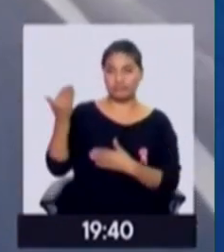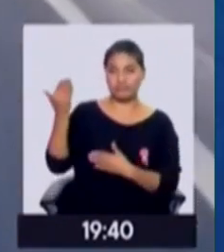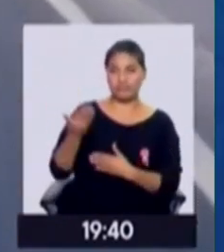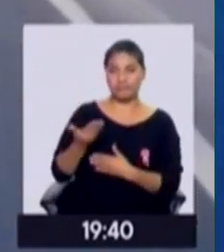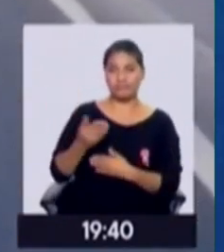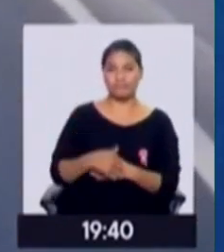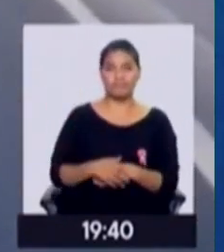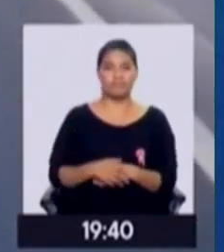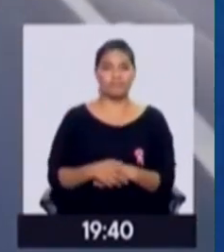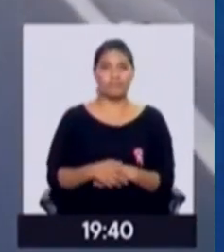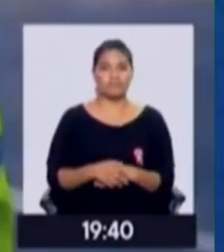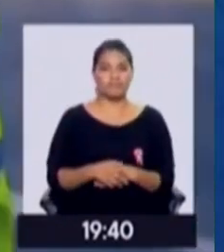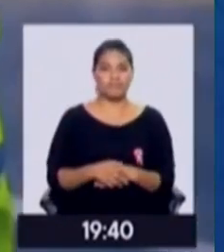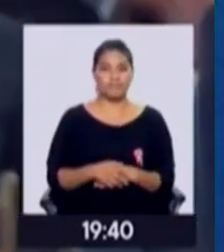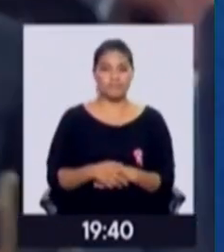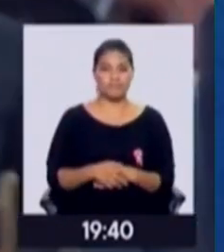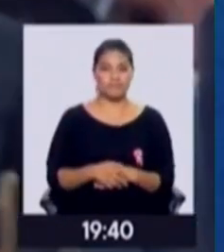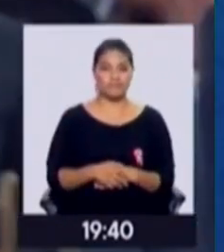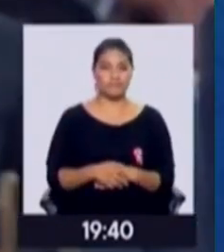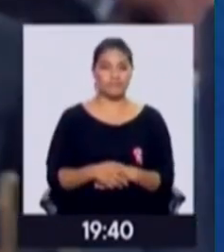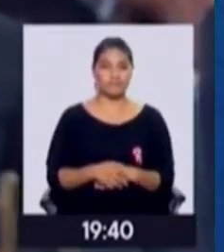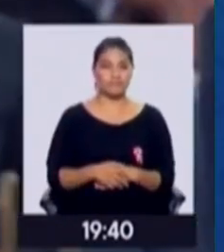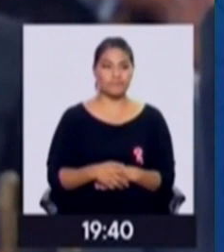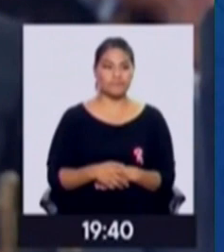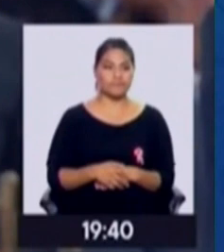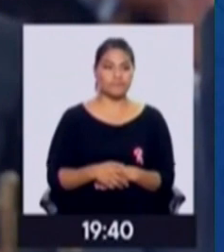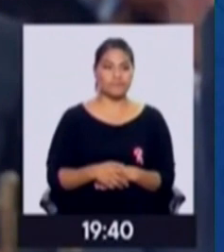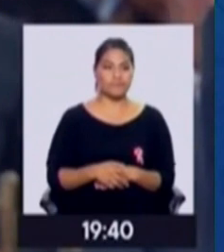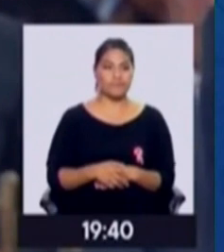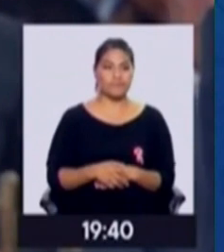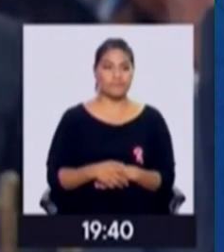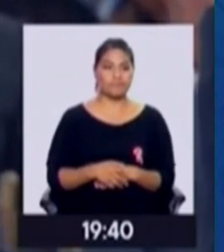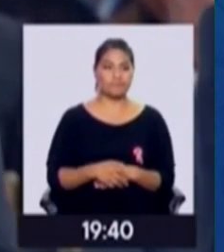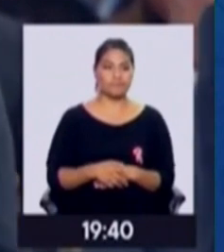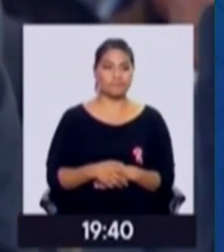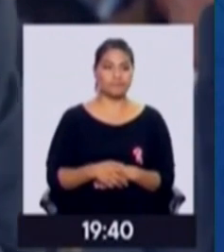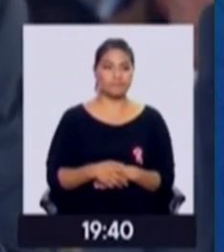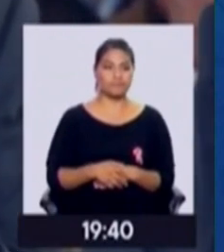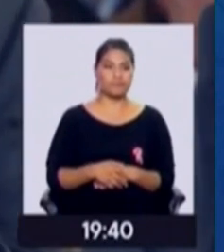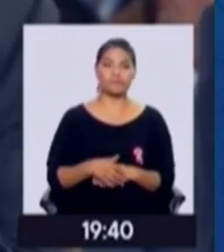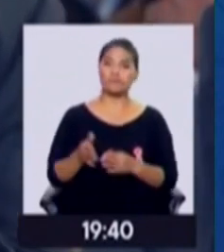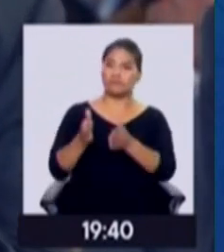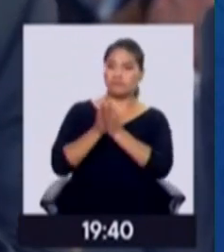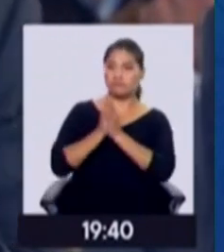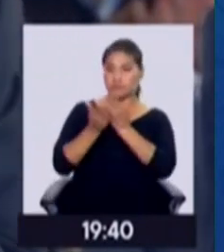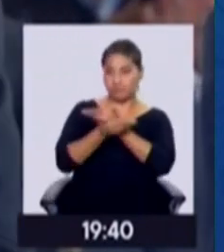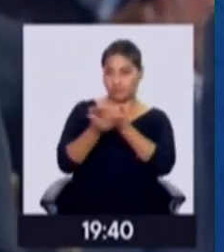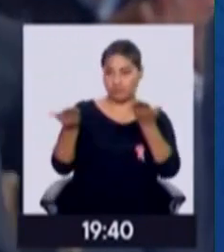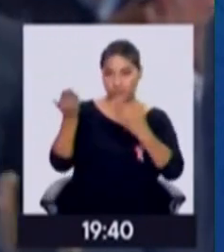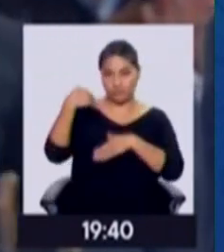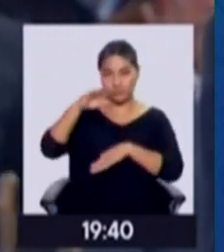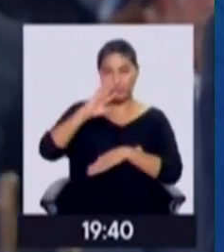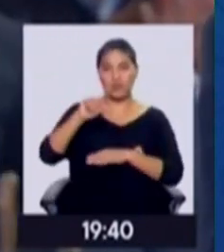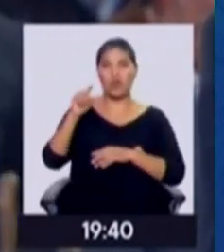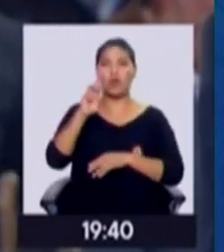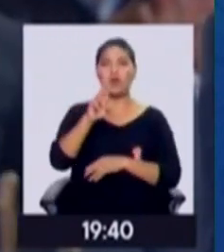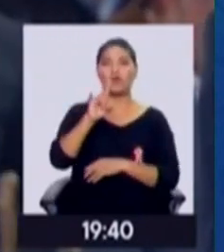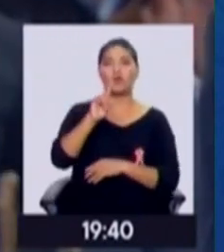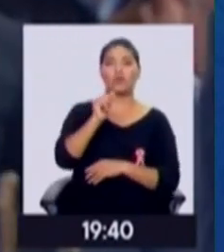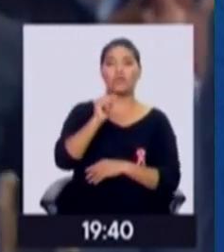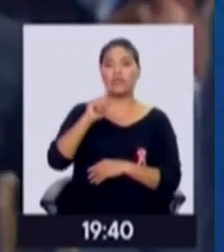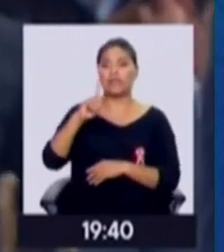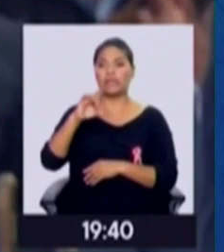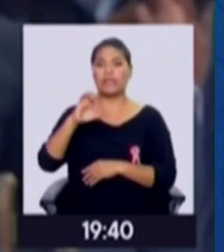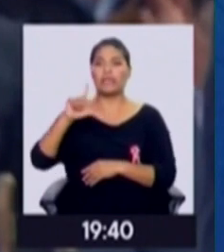somete a un tribunal arbitral, tiene que cumplir la ley. Claro, a Lima no le ha gustado y a Rafael López Aliaga menos que este